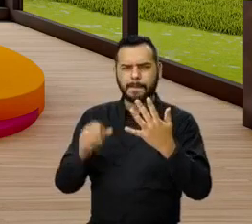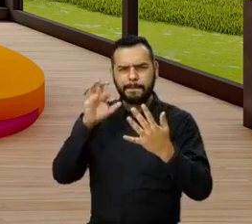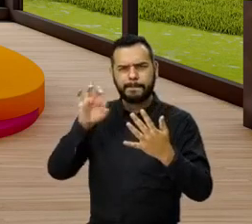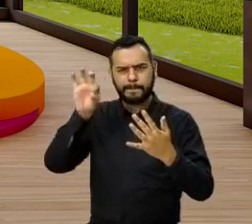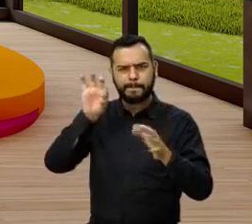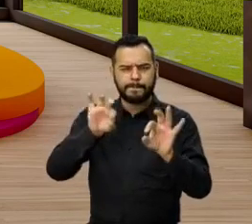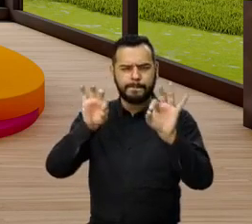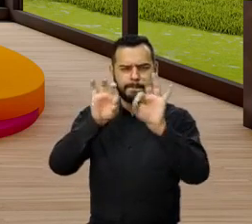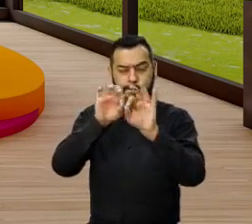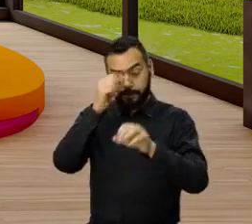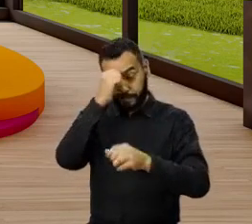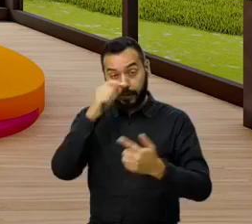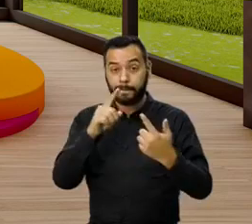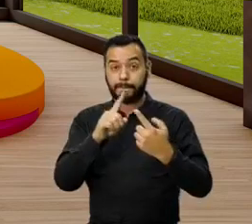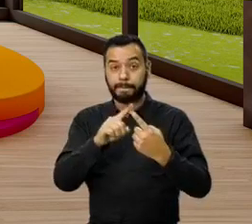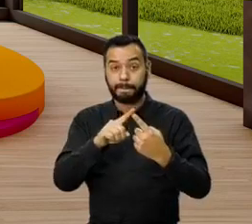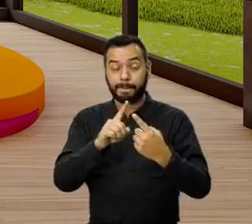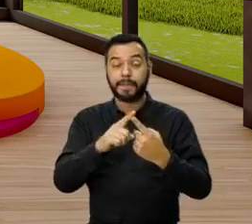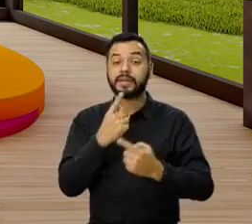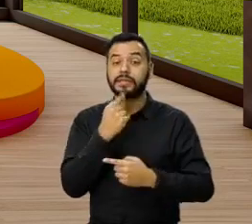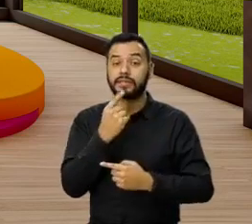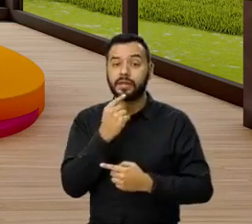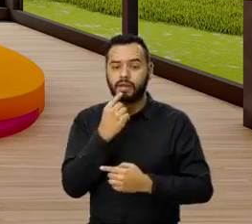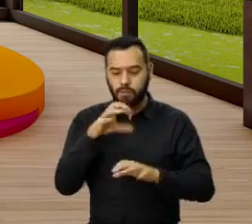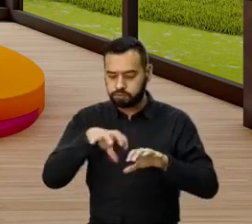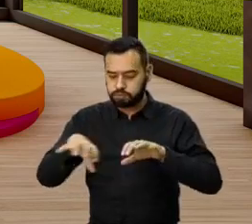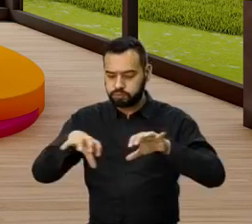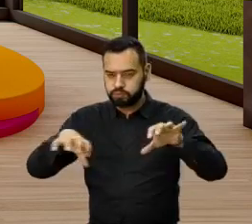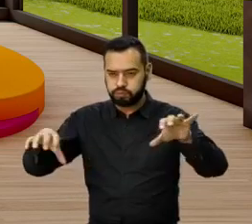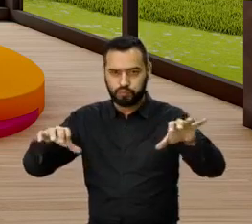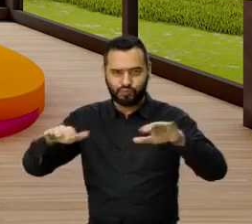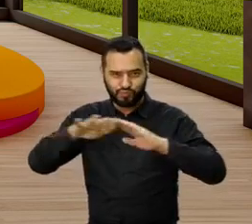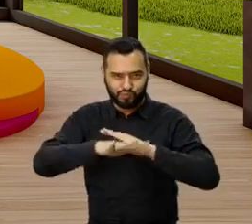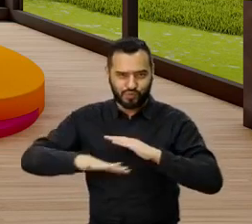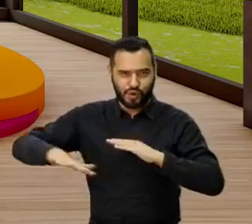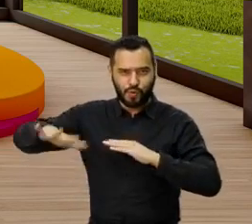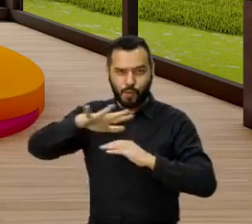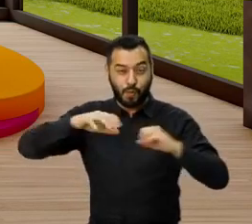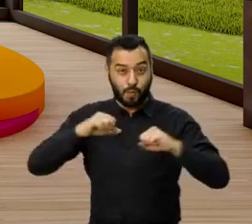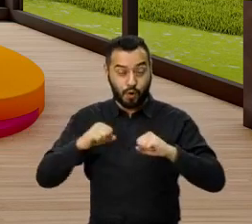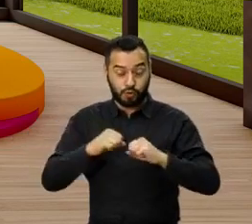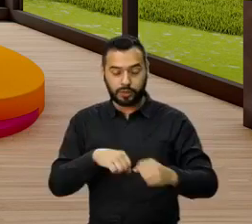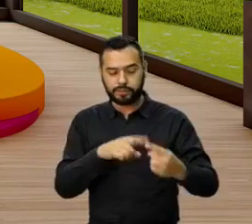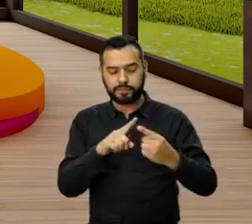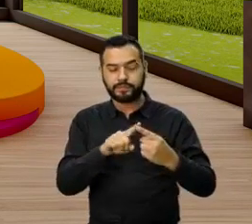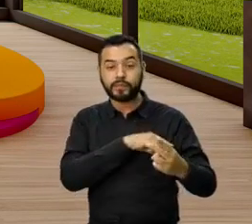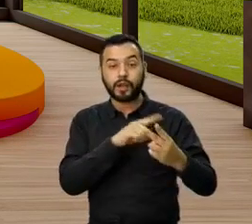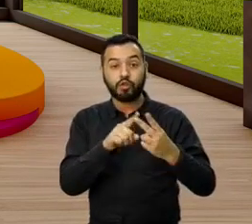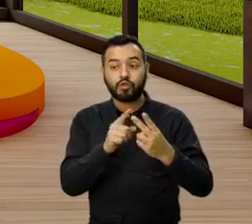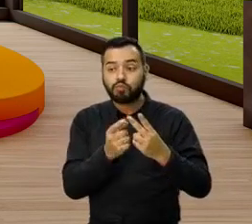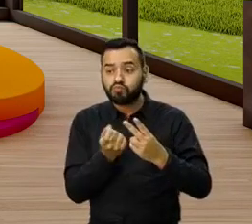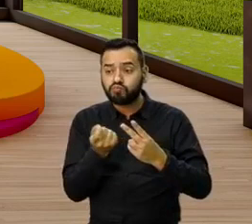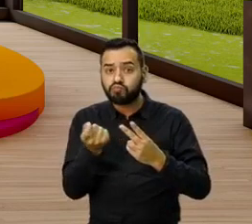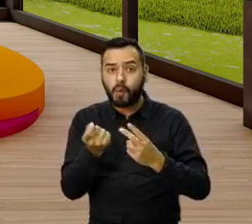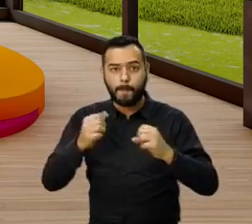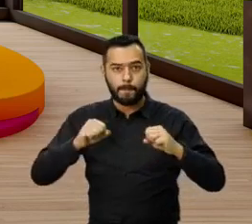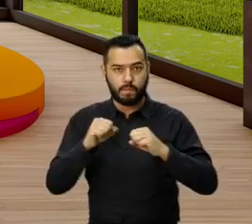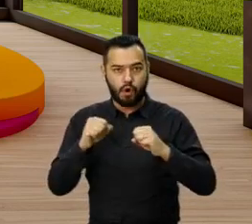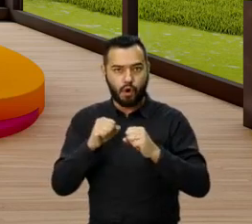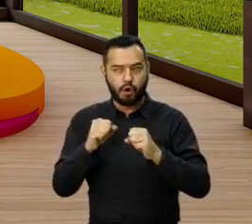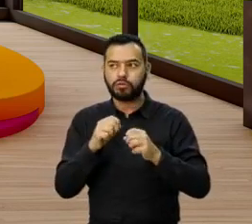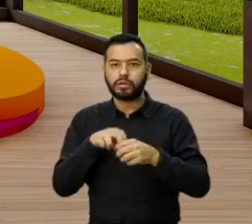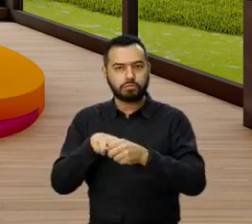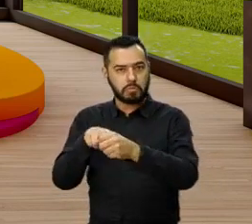bueno primero zipaquira es uno de los municipios con mejor distribución de las número 2 estamos muy cerquita de bogotá lo que permite que tengamos